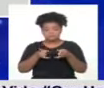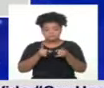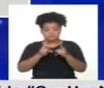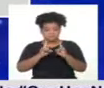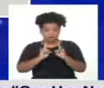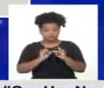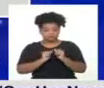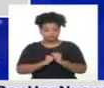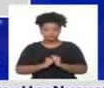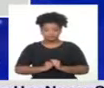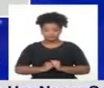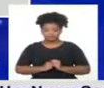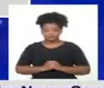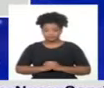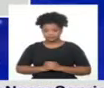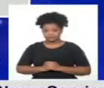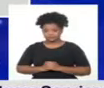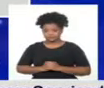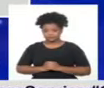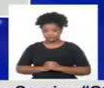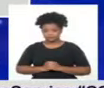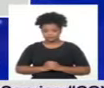11 primeros días,